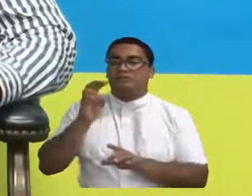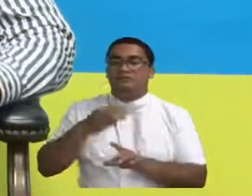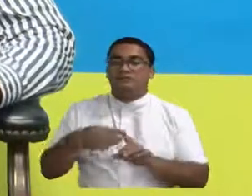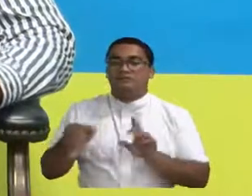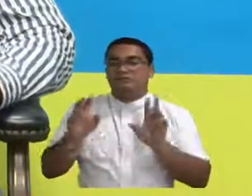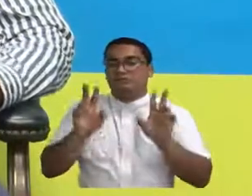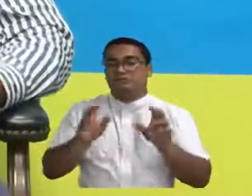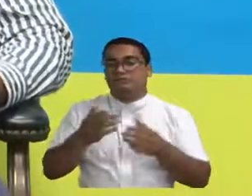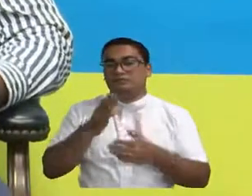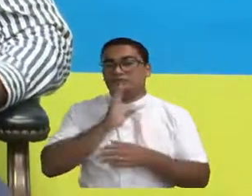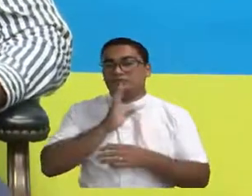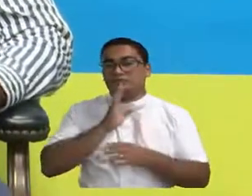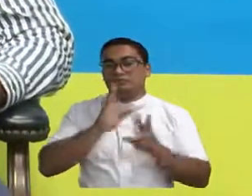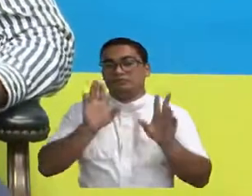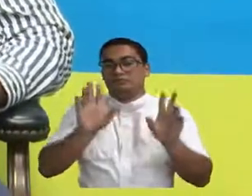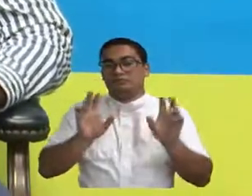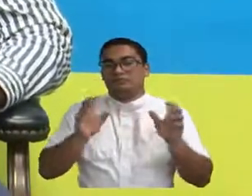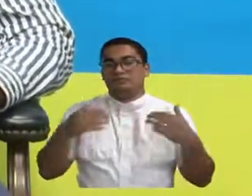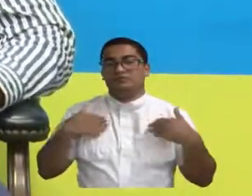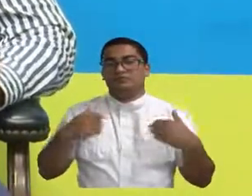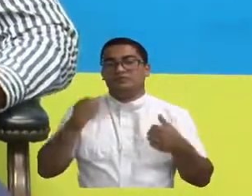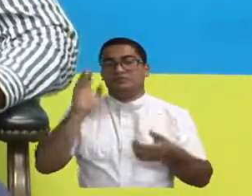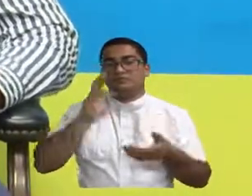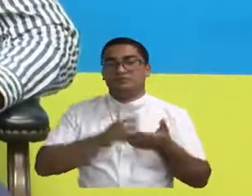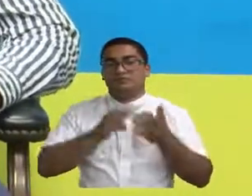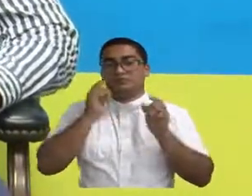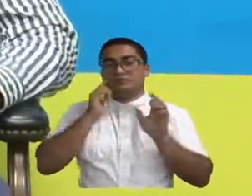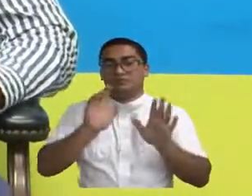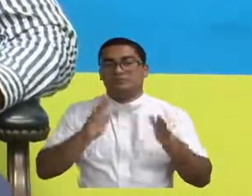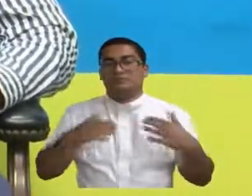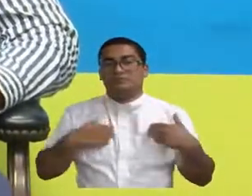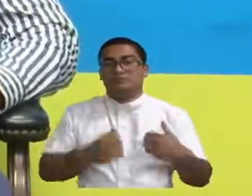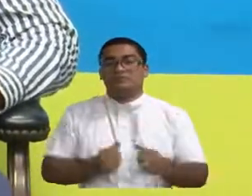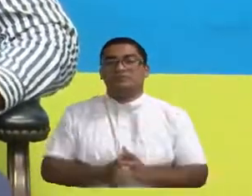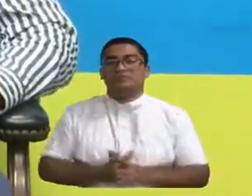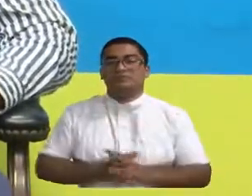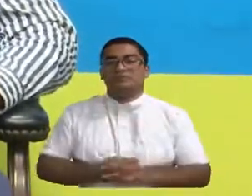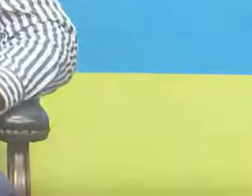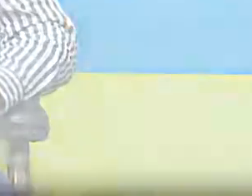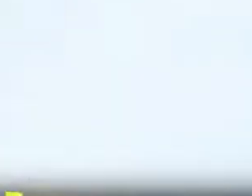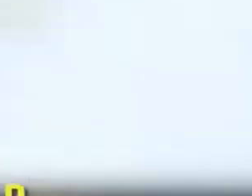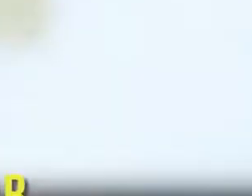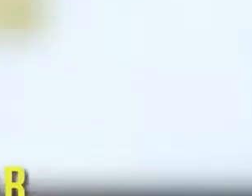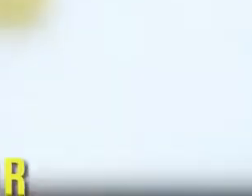para seguir conversando sobre temas de salud. Recuerde que prevenir también en salud.